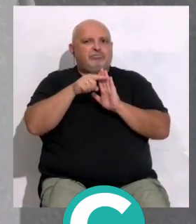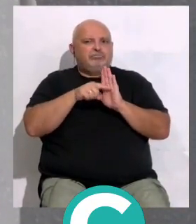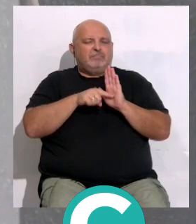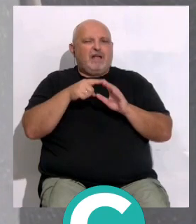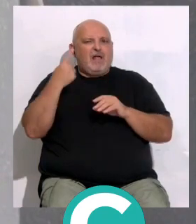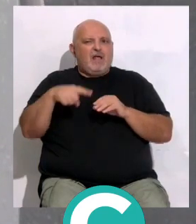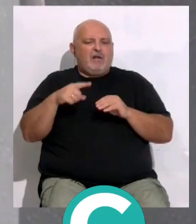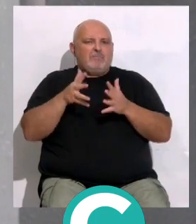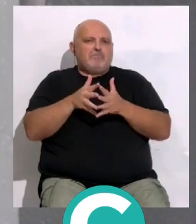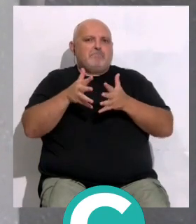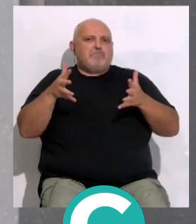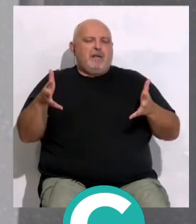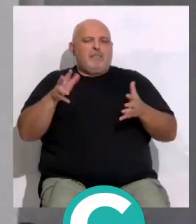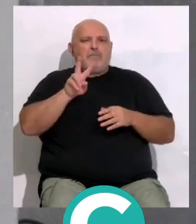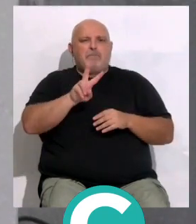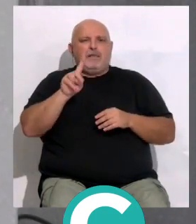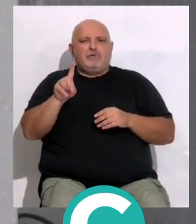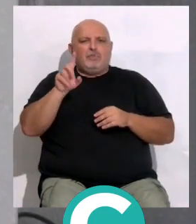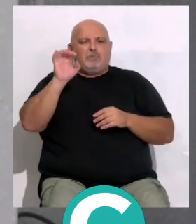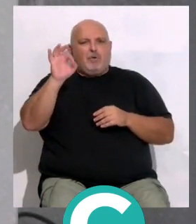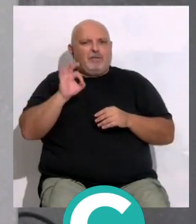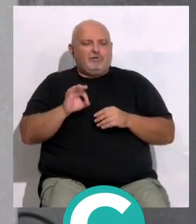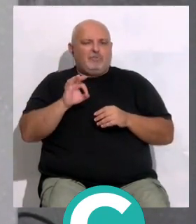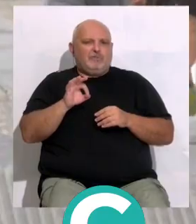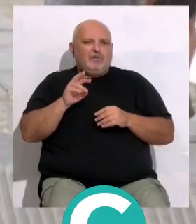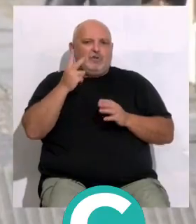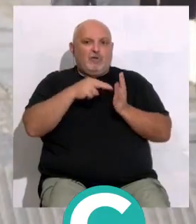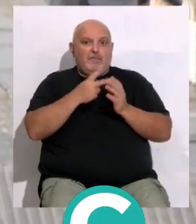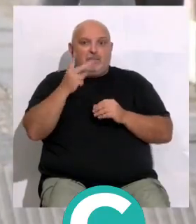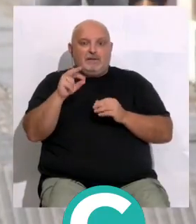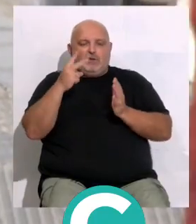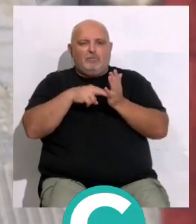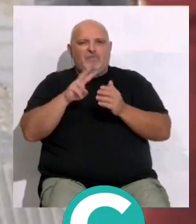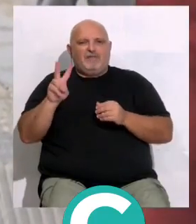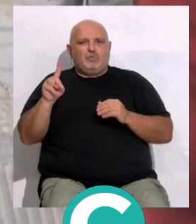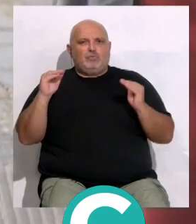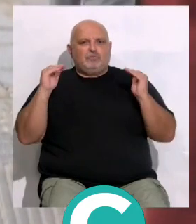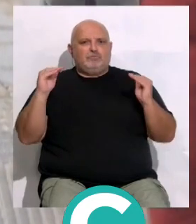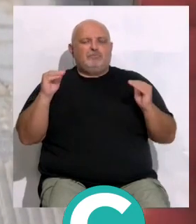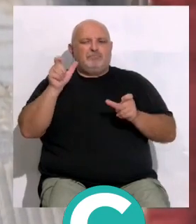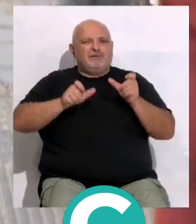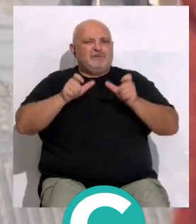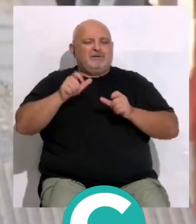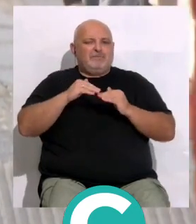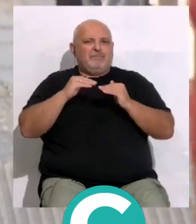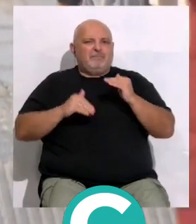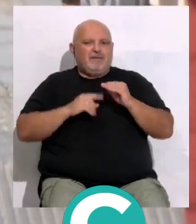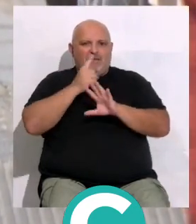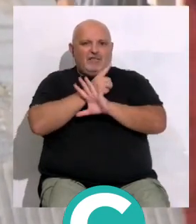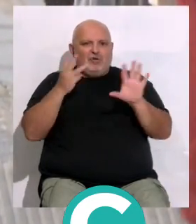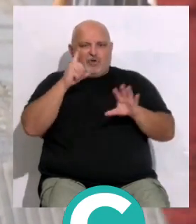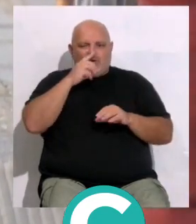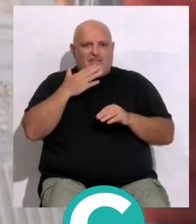han registrado un incremento del 21% entre 2020 y 2021 en las personas menores de